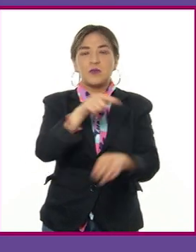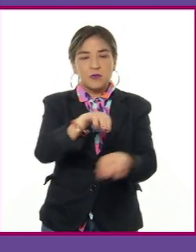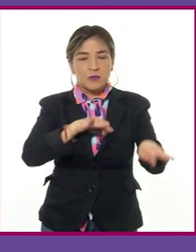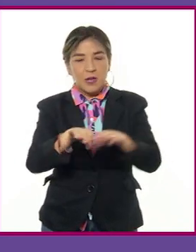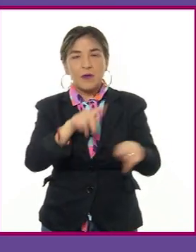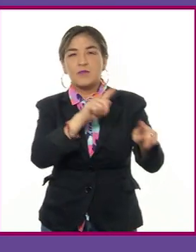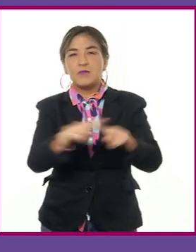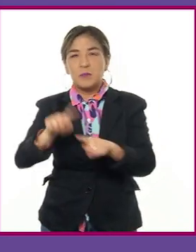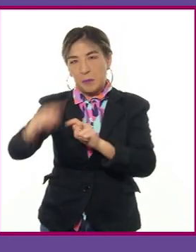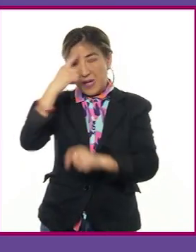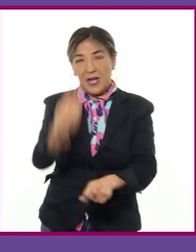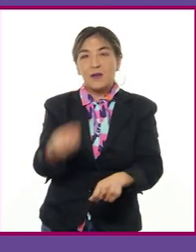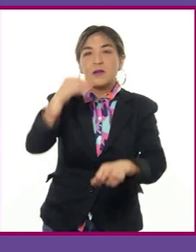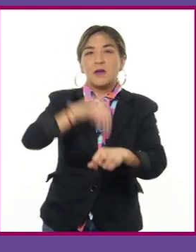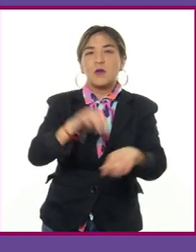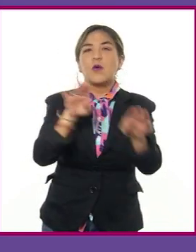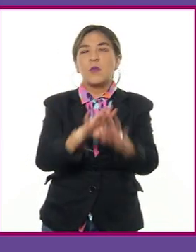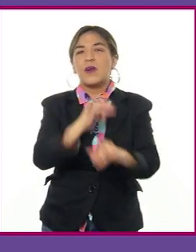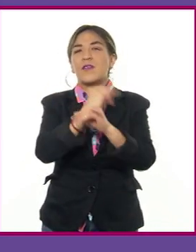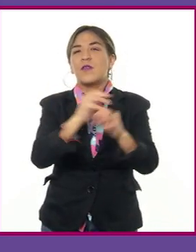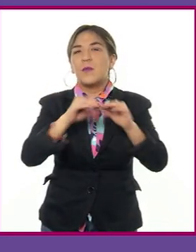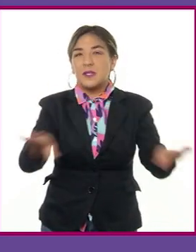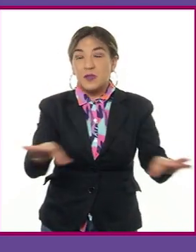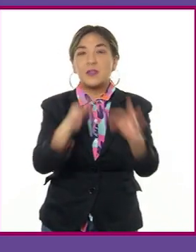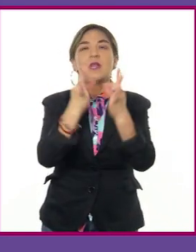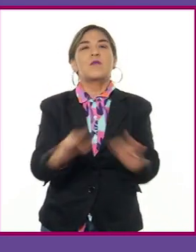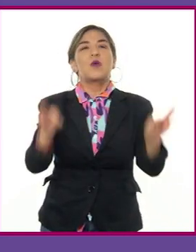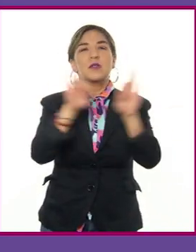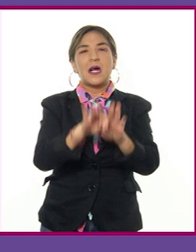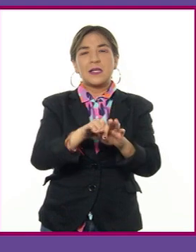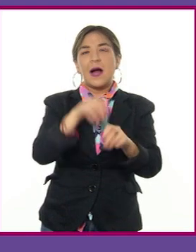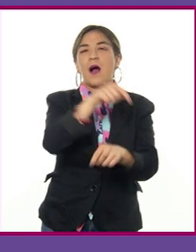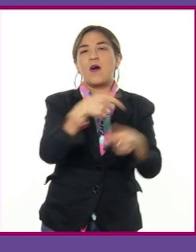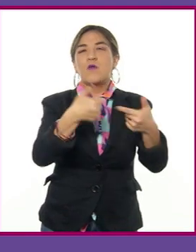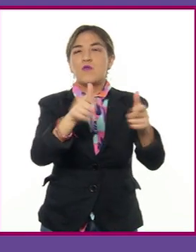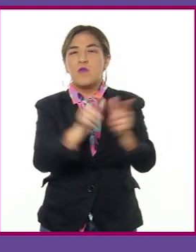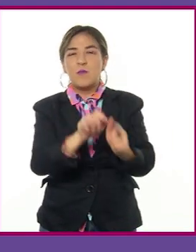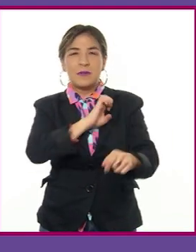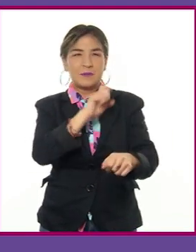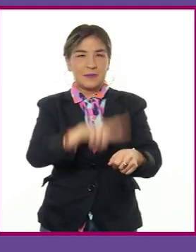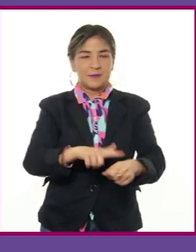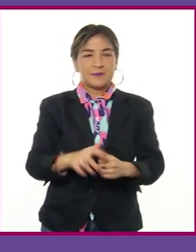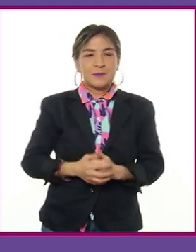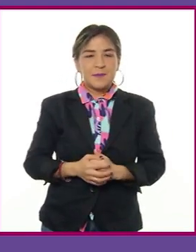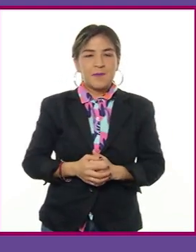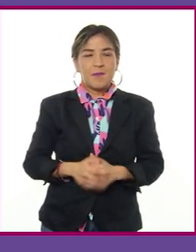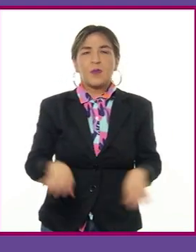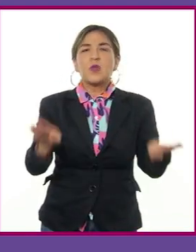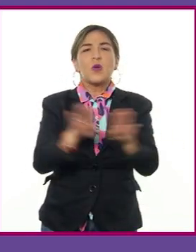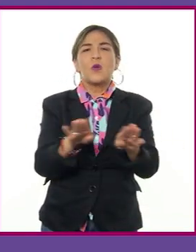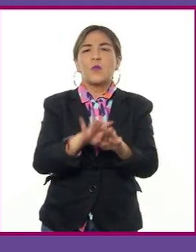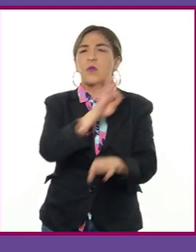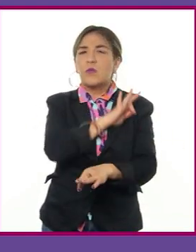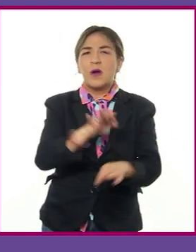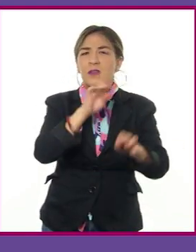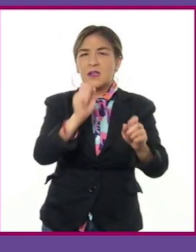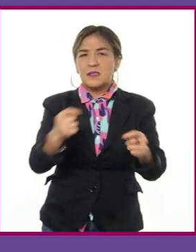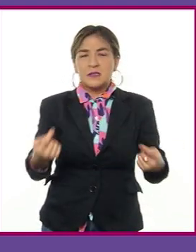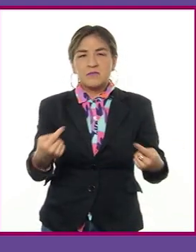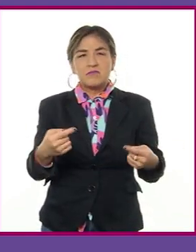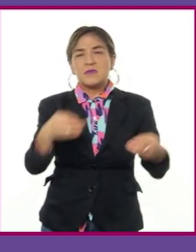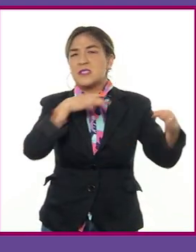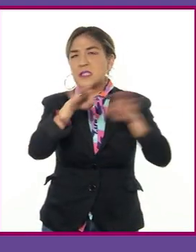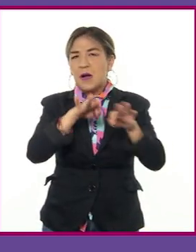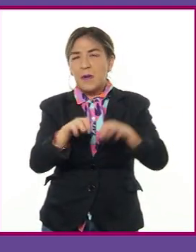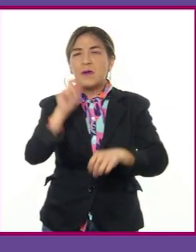que se implementan para poder brindar información específica a un grupo. Para poder relacionar lo expuesto con nuestro día a